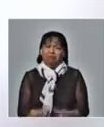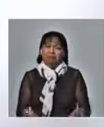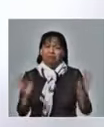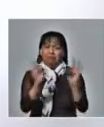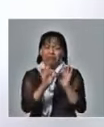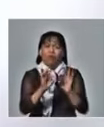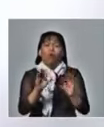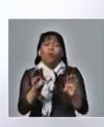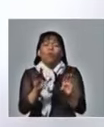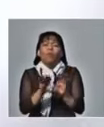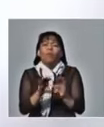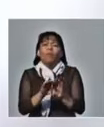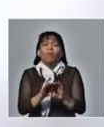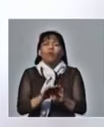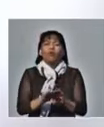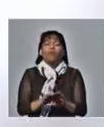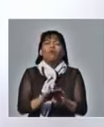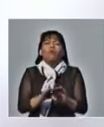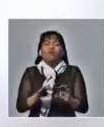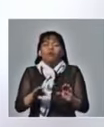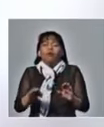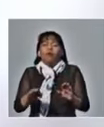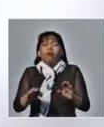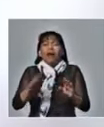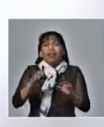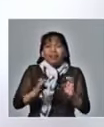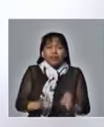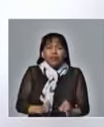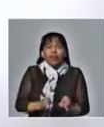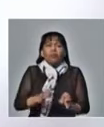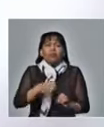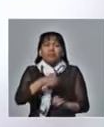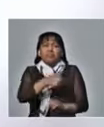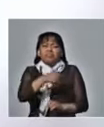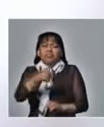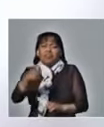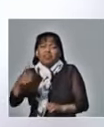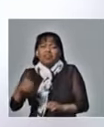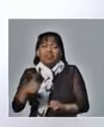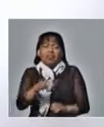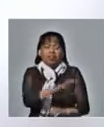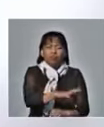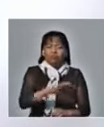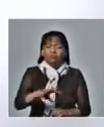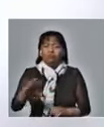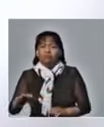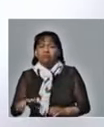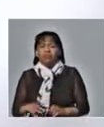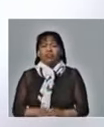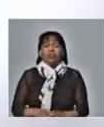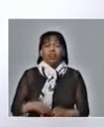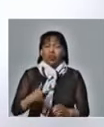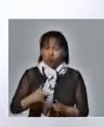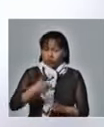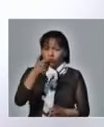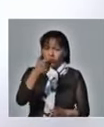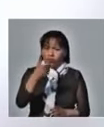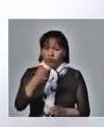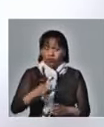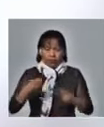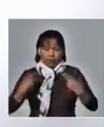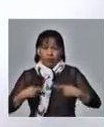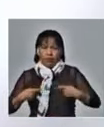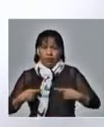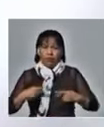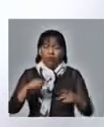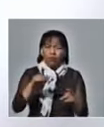las condiciones de su suelo, de su clima, de su ubicación, de su comercio, de su gente, de su capacidad